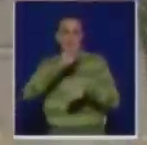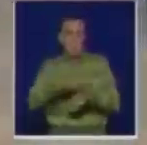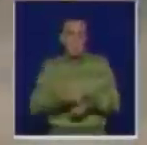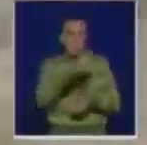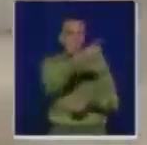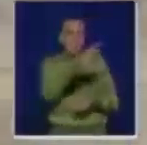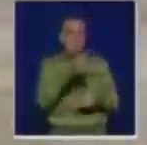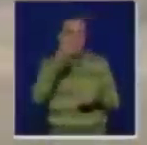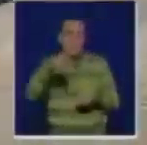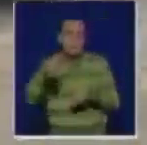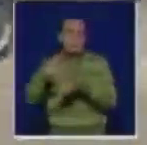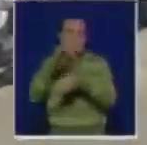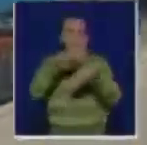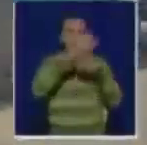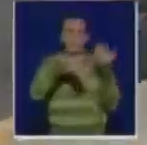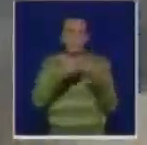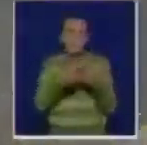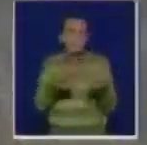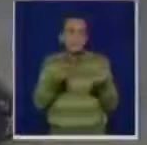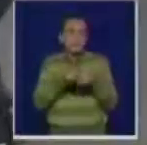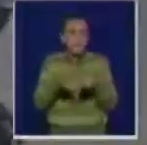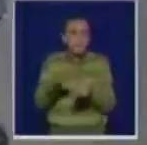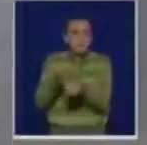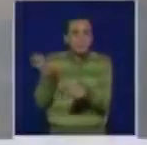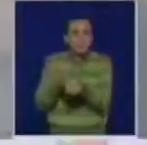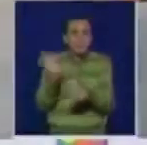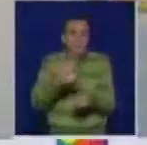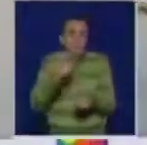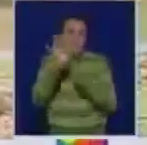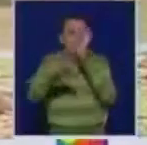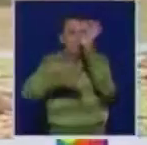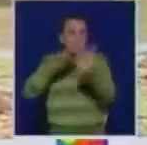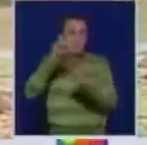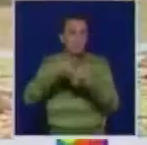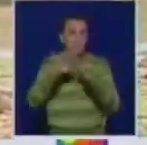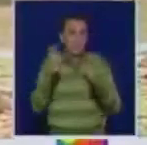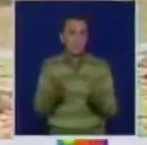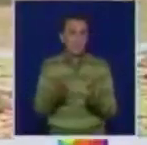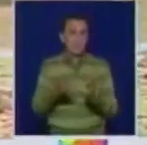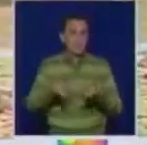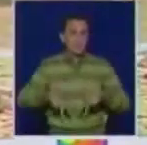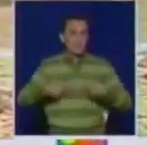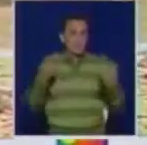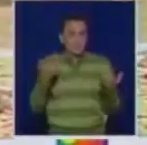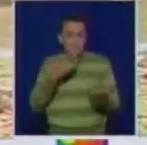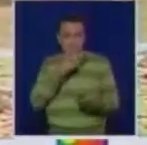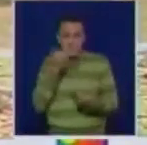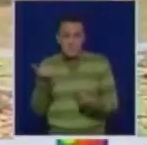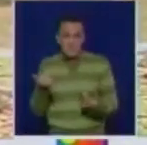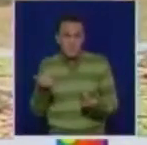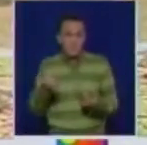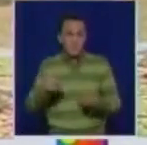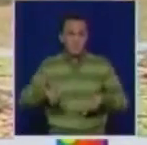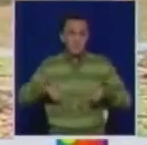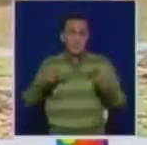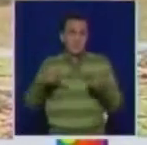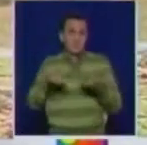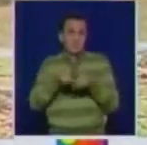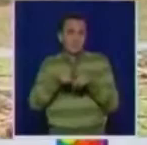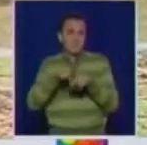más utilizadas y ecológicas en el país. Podemos hacer una vida mejor, un estilo de vida. Todo. Este